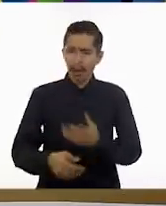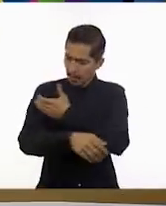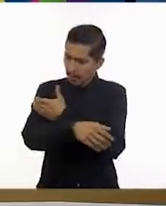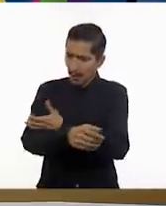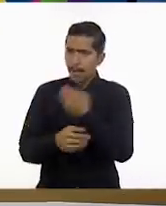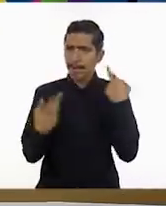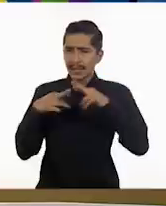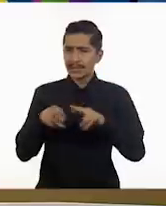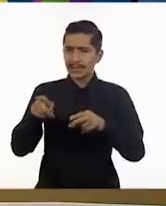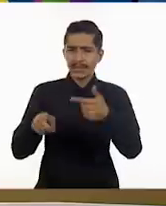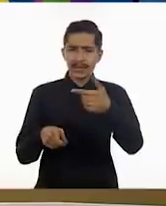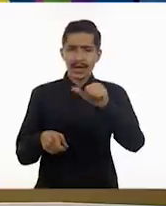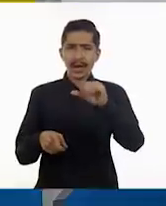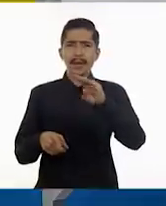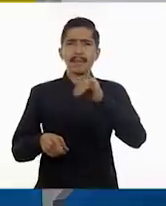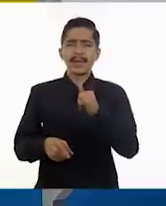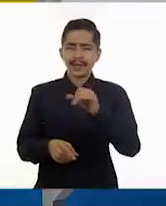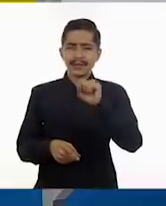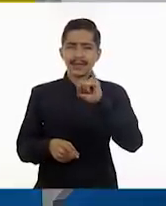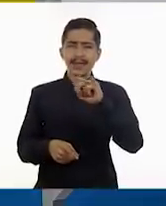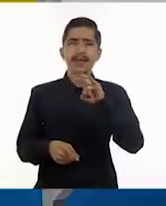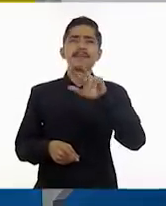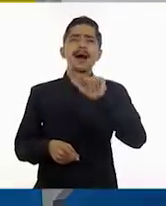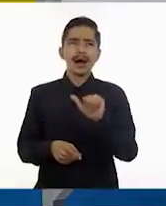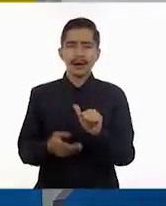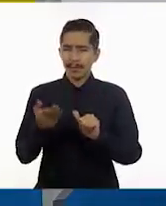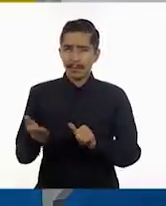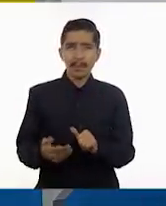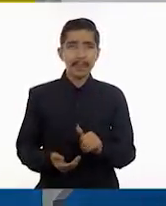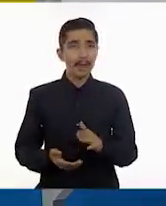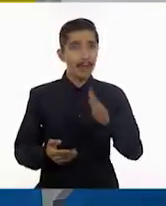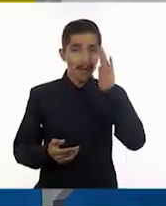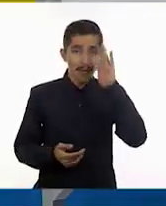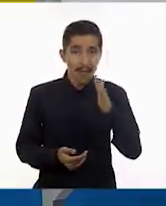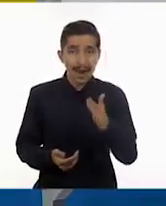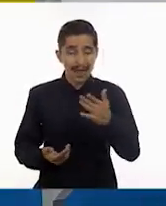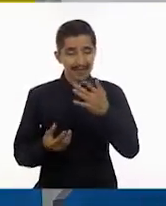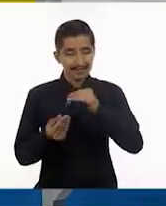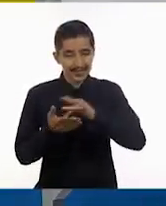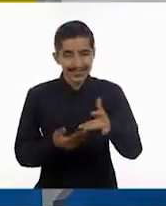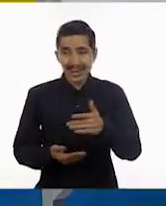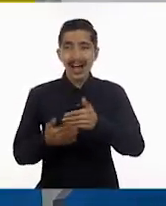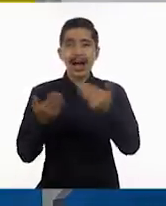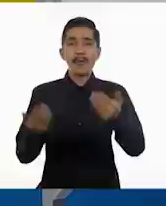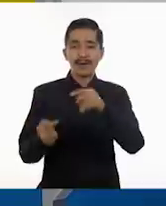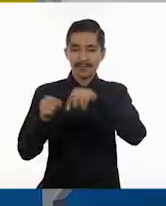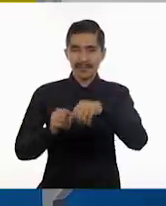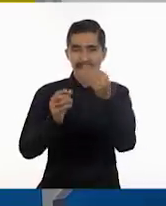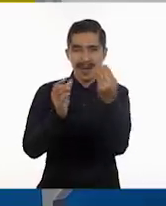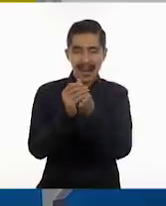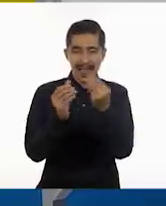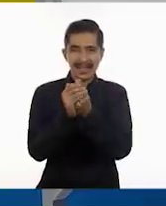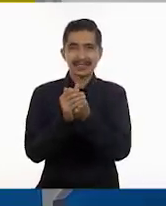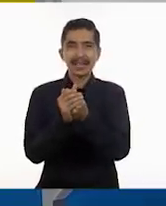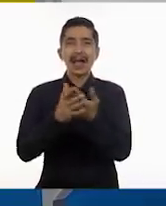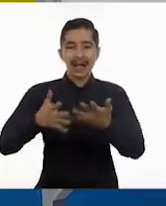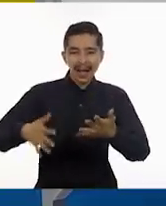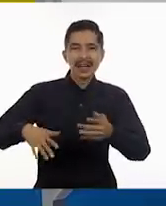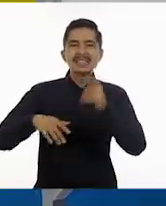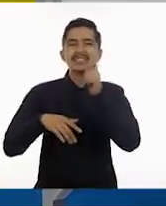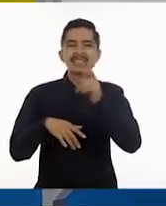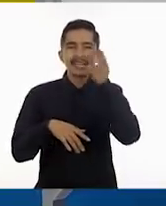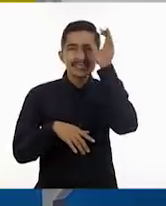la maestra Gaby Silva. Bienvenida. Hola María, muchas gracias. Qué bueno que continúas aquí con tus clases, ahora pendiente de lo que es